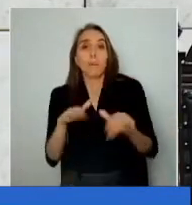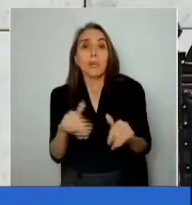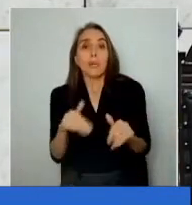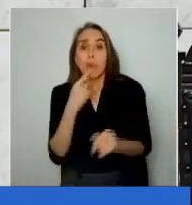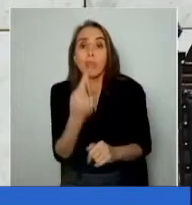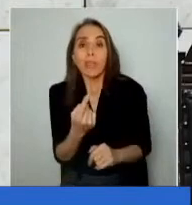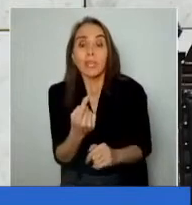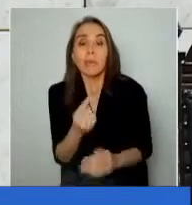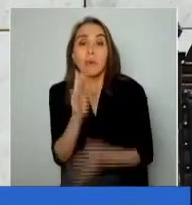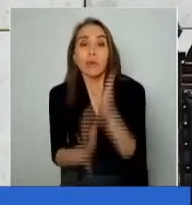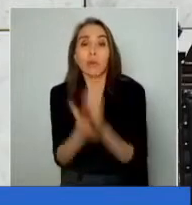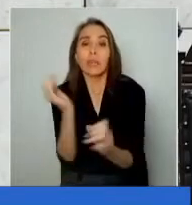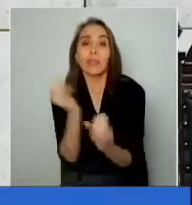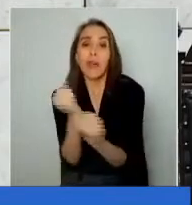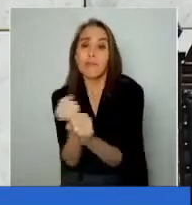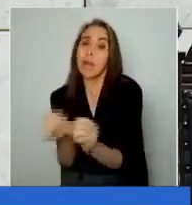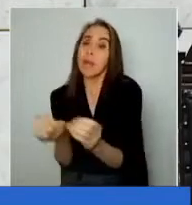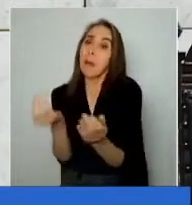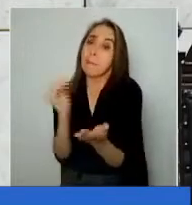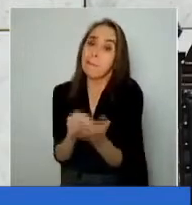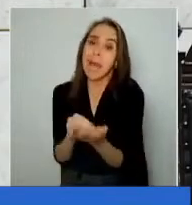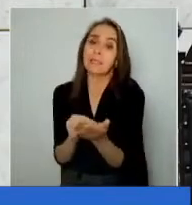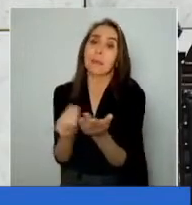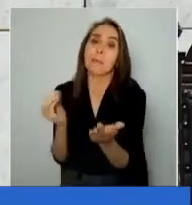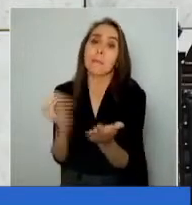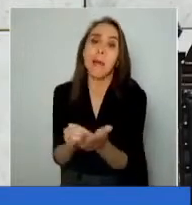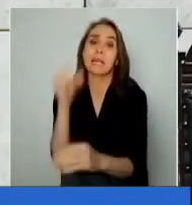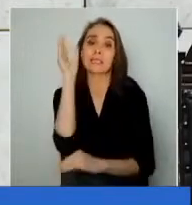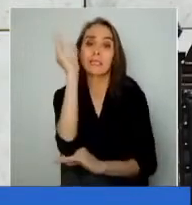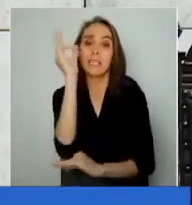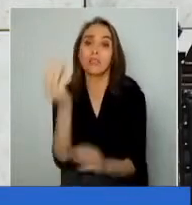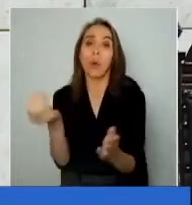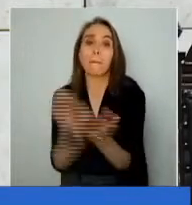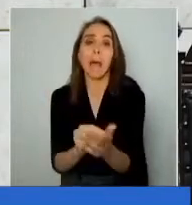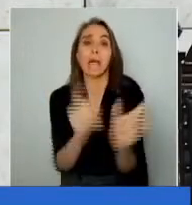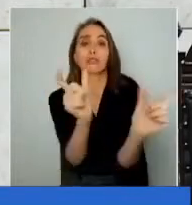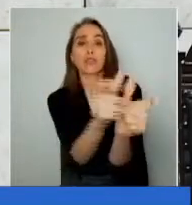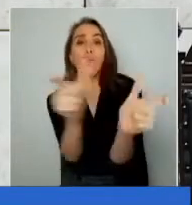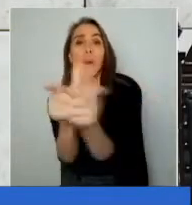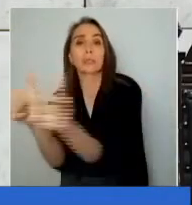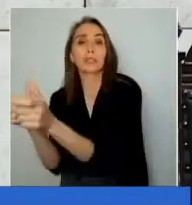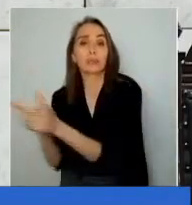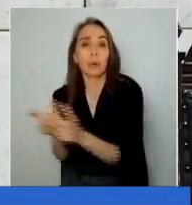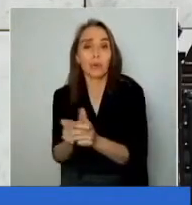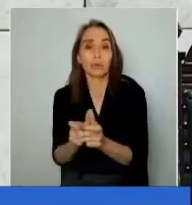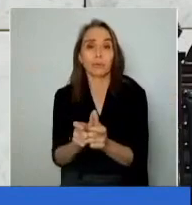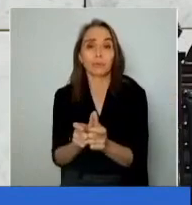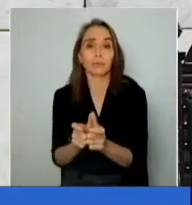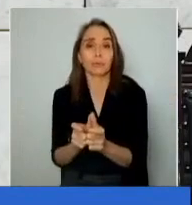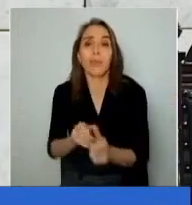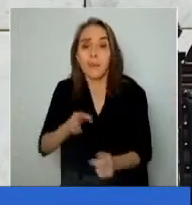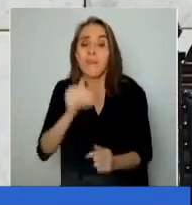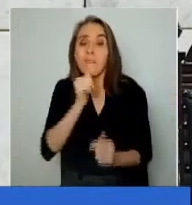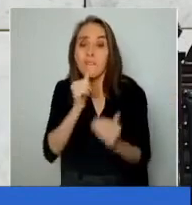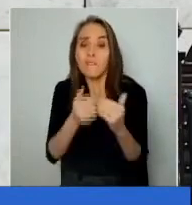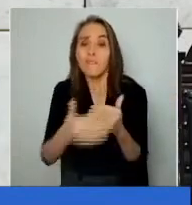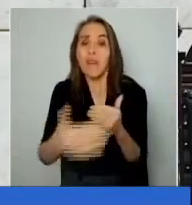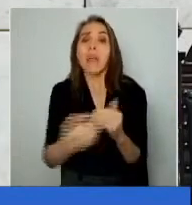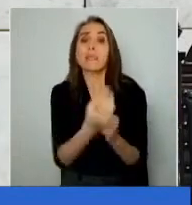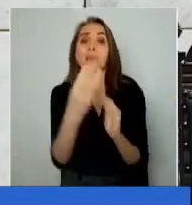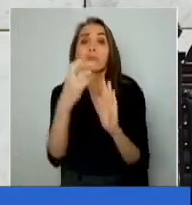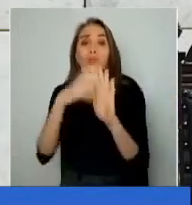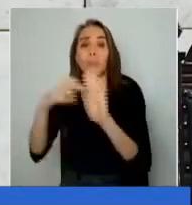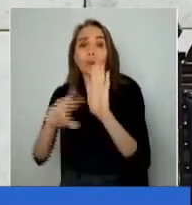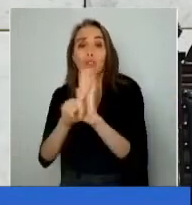aún más más sesiones Más comisiones aún nos quedan varias leyes para completar nuestra